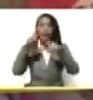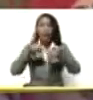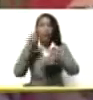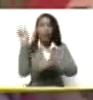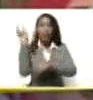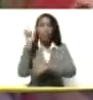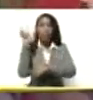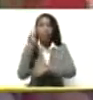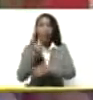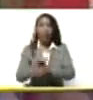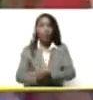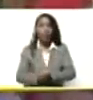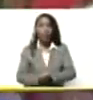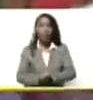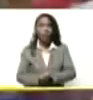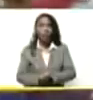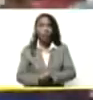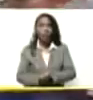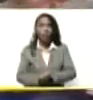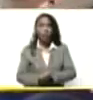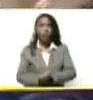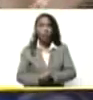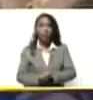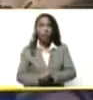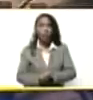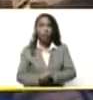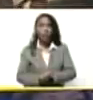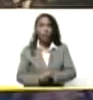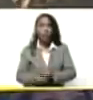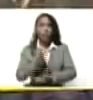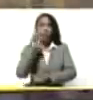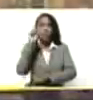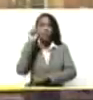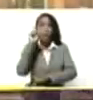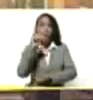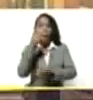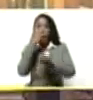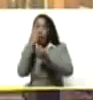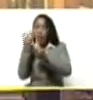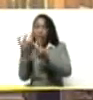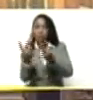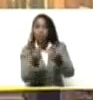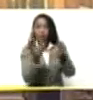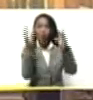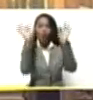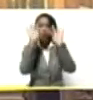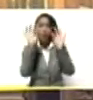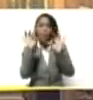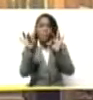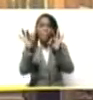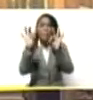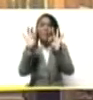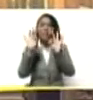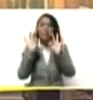y luego secretario general del partido como tal sea un hombre que ha venido mira in crescendo